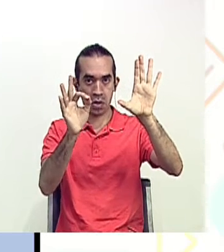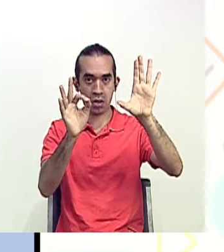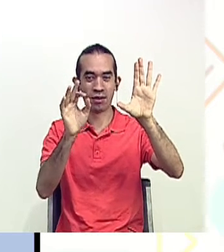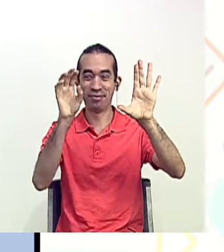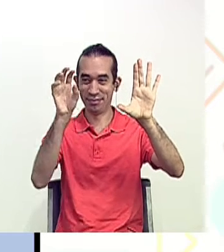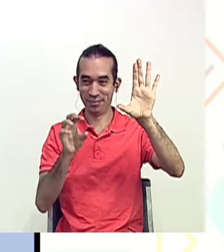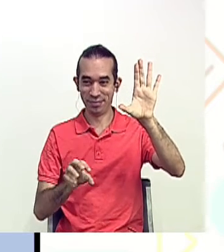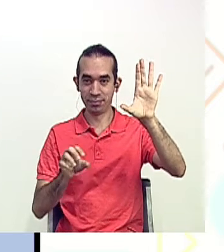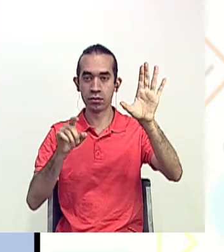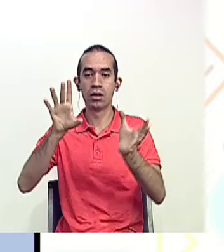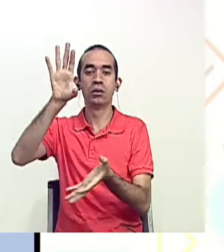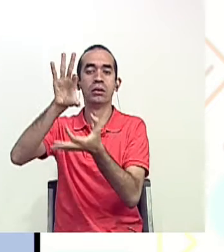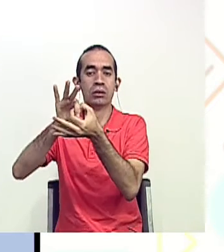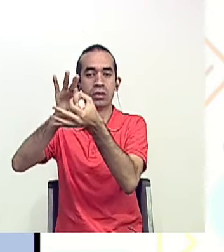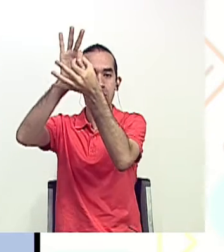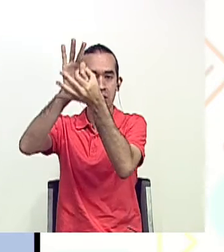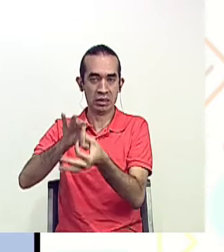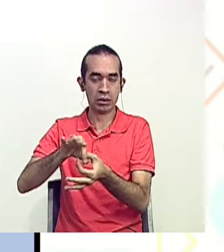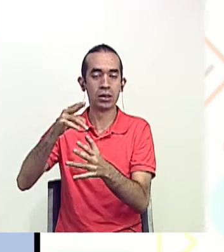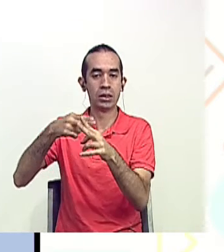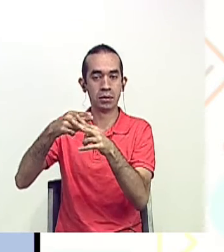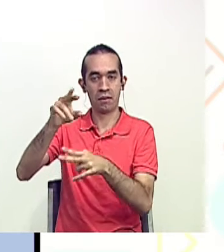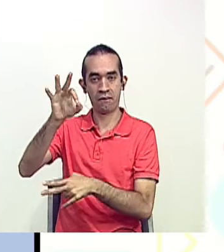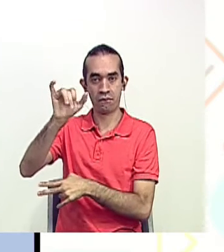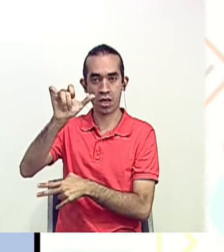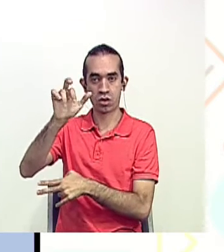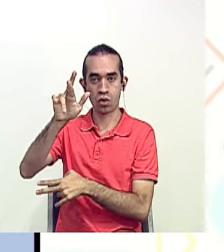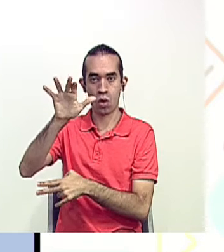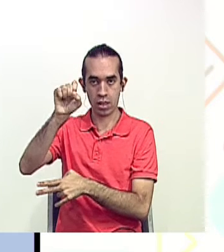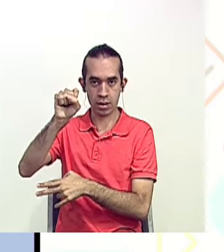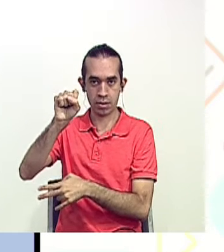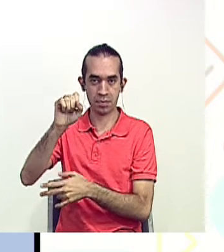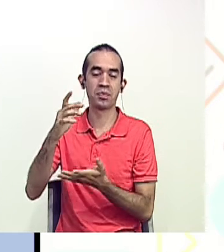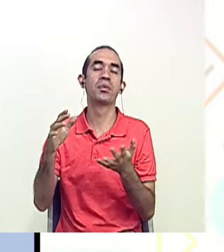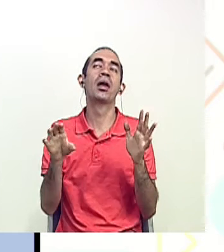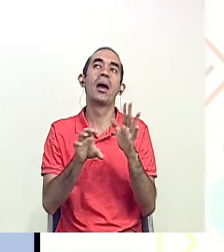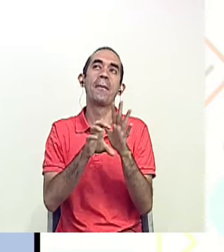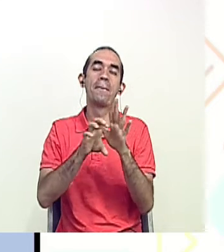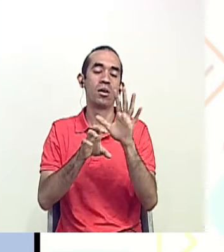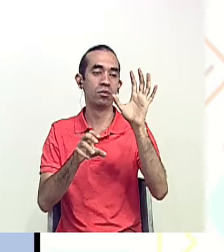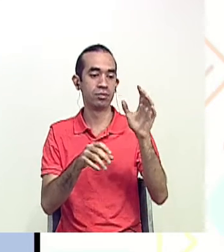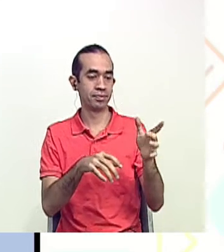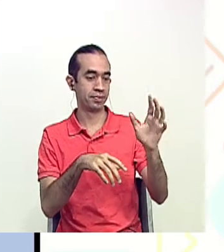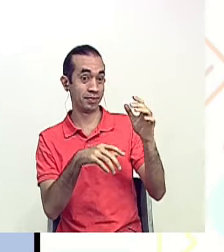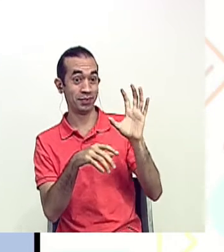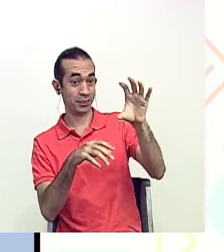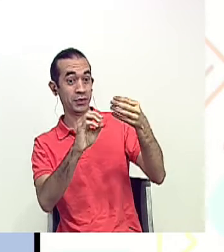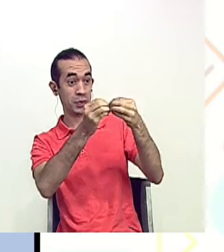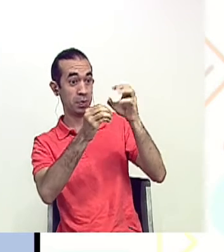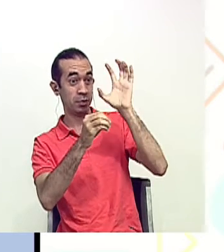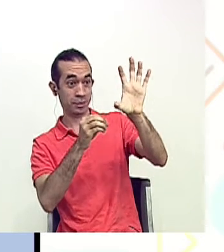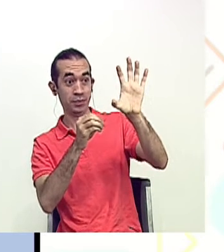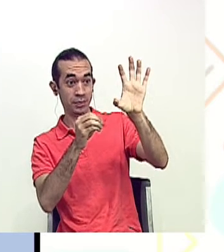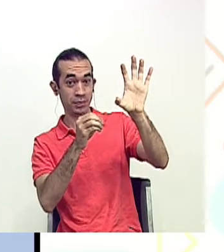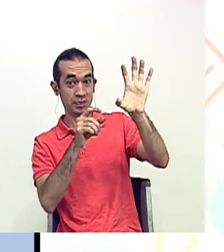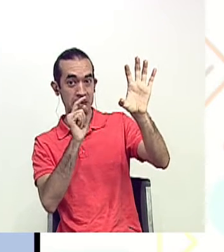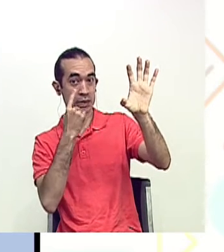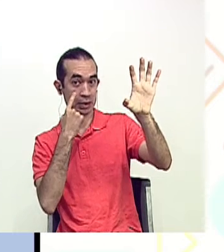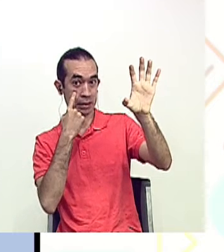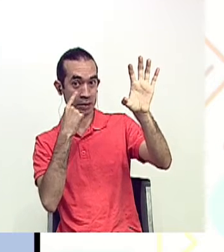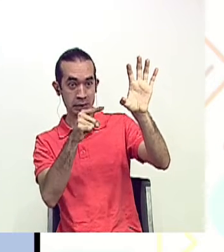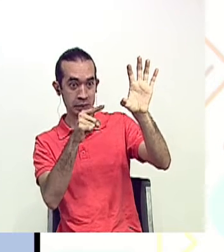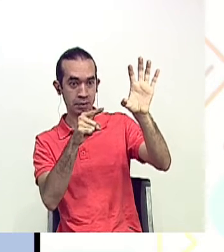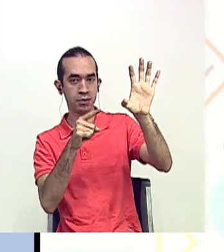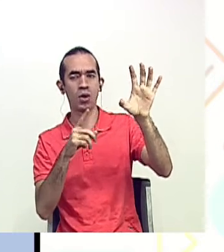producto equivale a 15. Entonces, los observamos dentro de la llave y los factores de